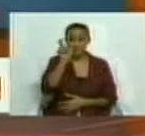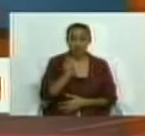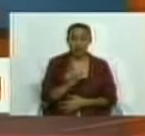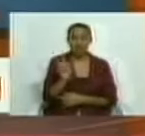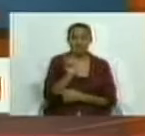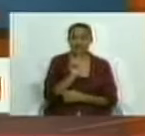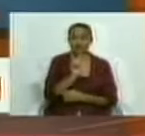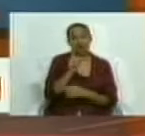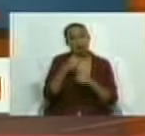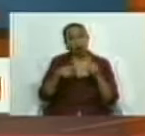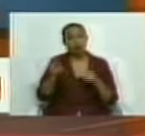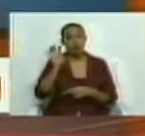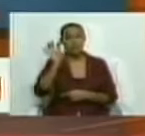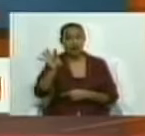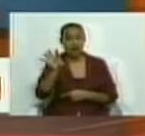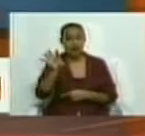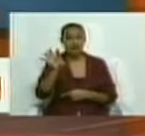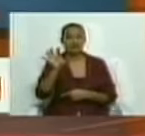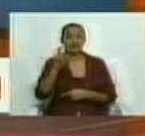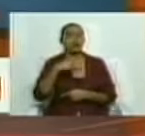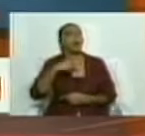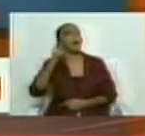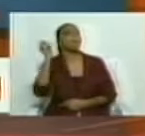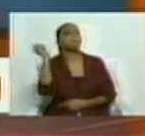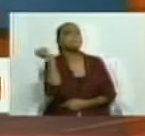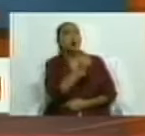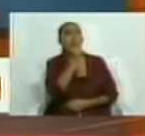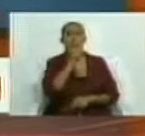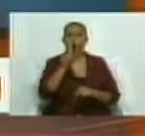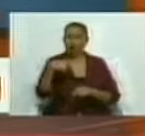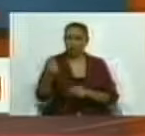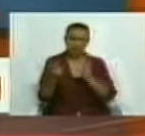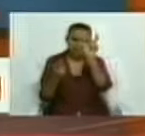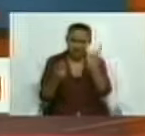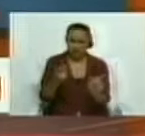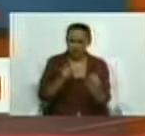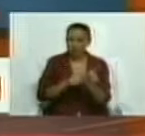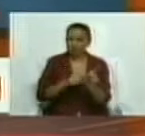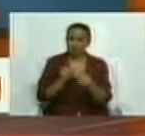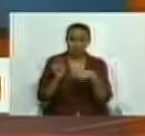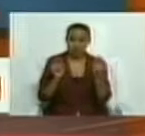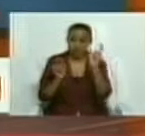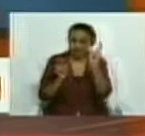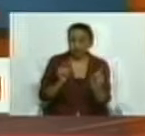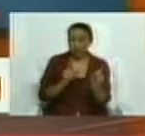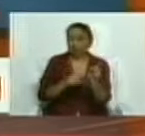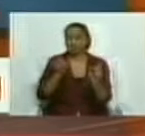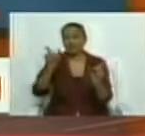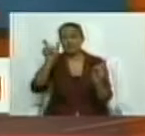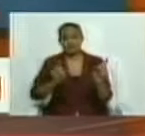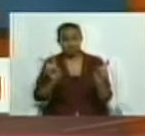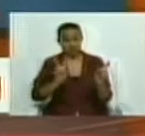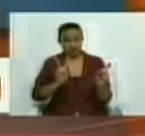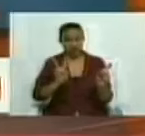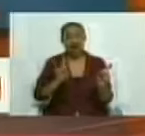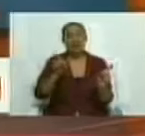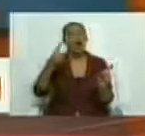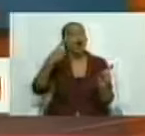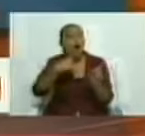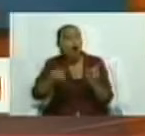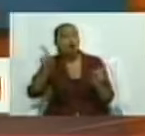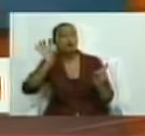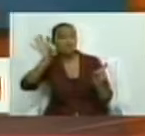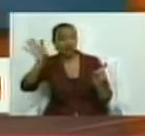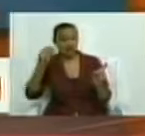a cualquier sujeto en el mundo inmediatamente las agencias de noticias dicen miembro del tren de aragua